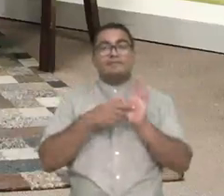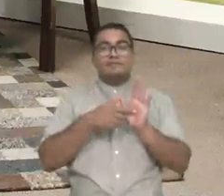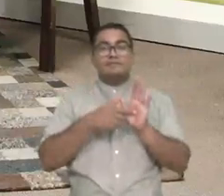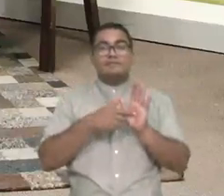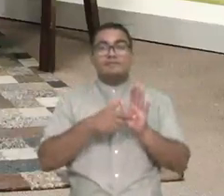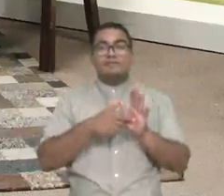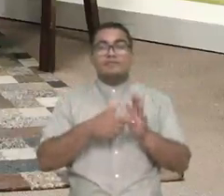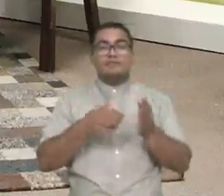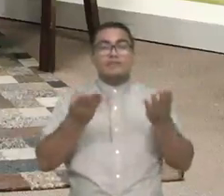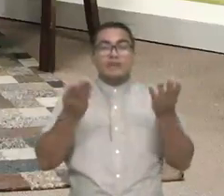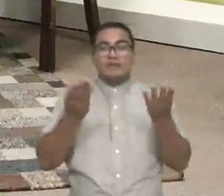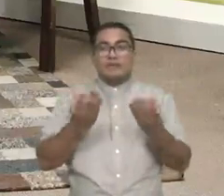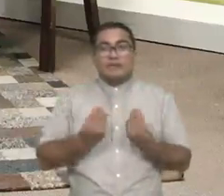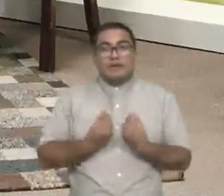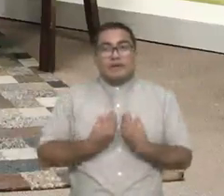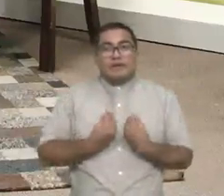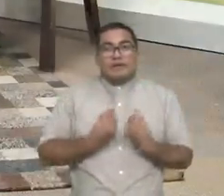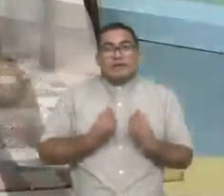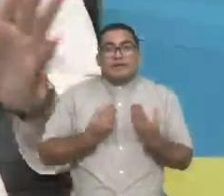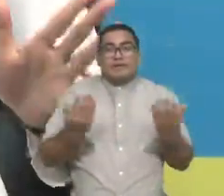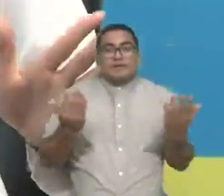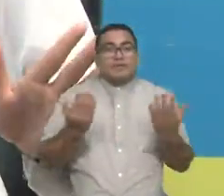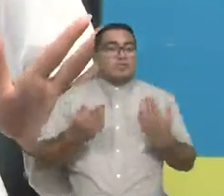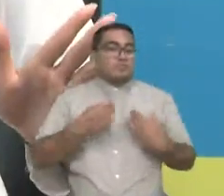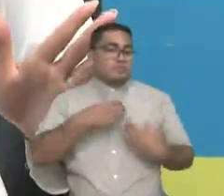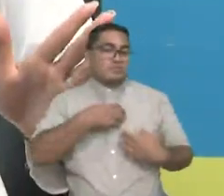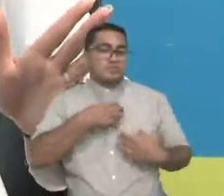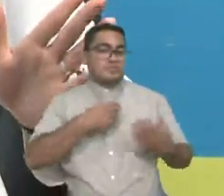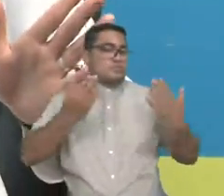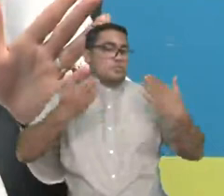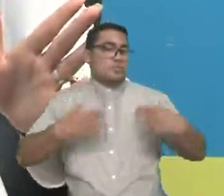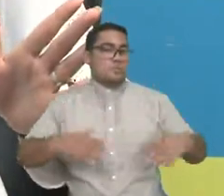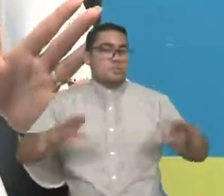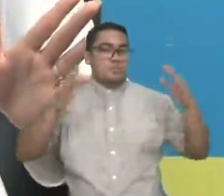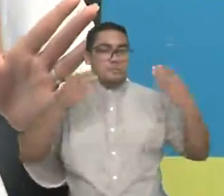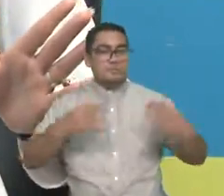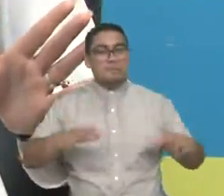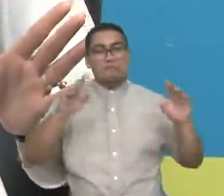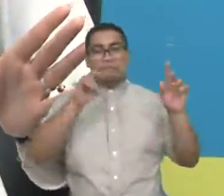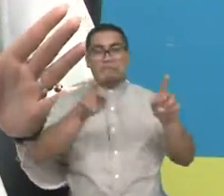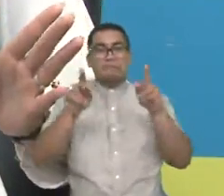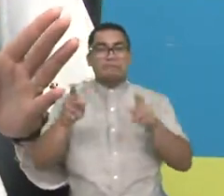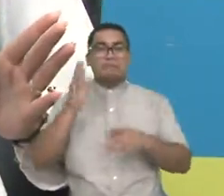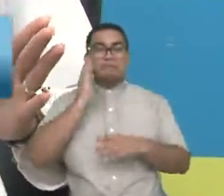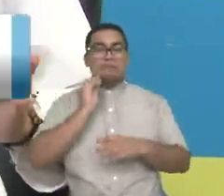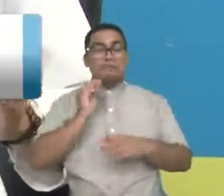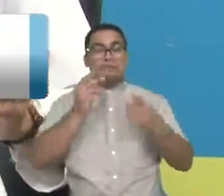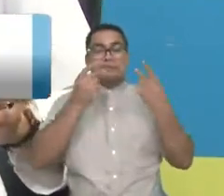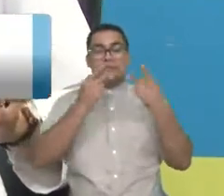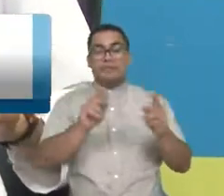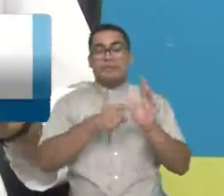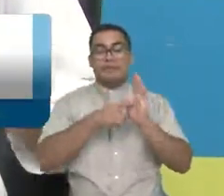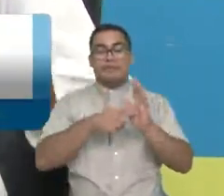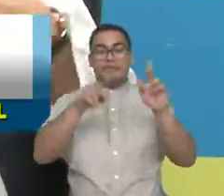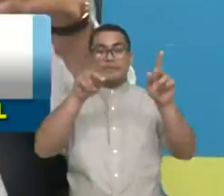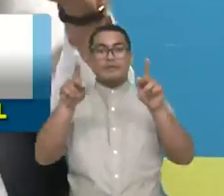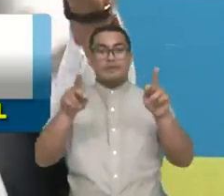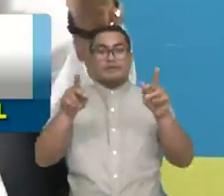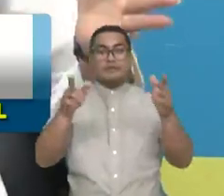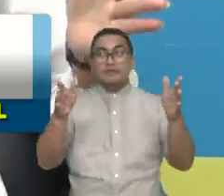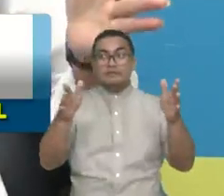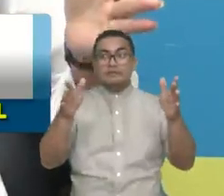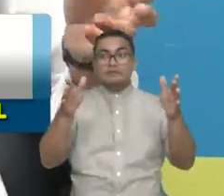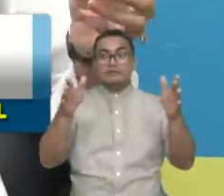activa el miedo, que el miedo es algo natural que todos los seres humanos debemos de experimentar, pero hay personas que el miedo los paraliza u